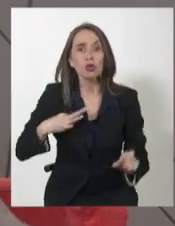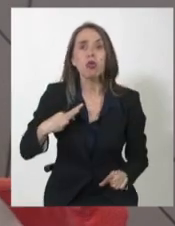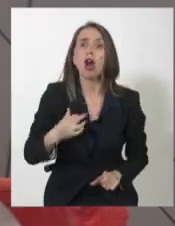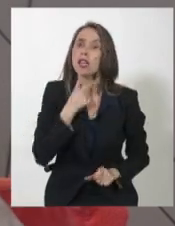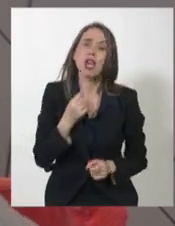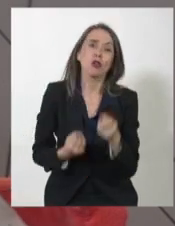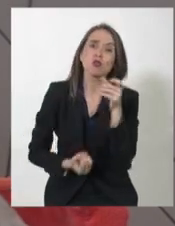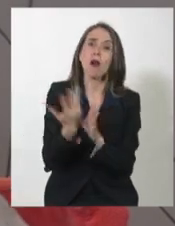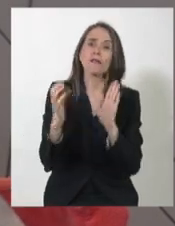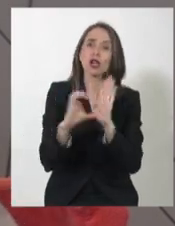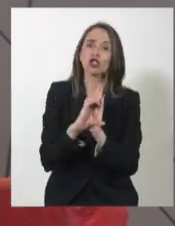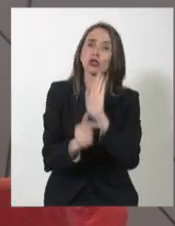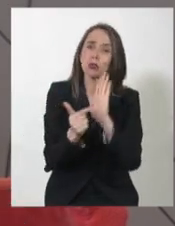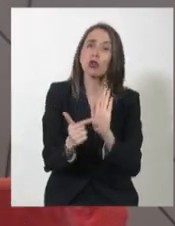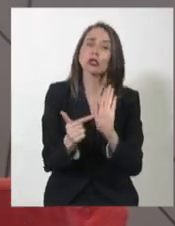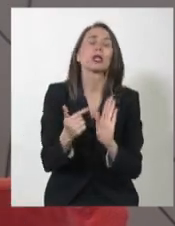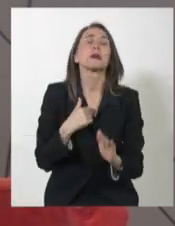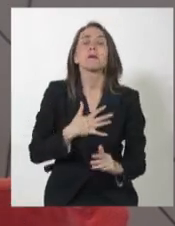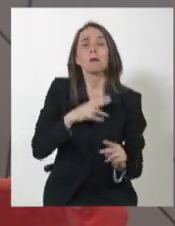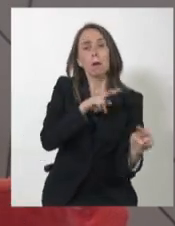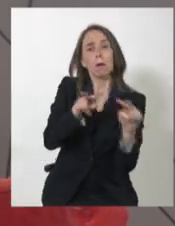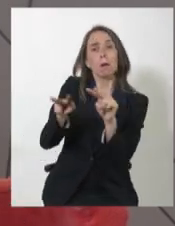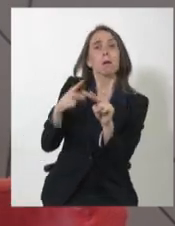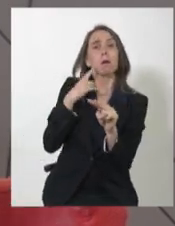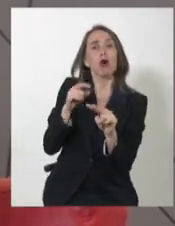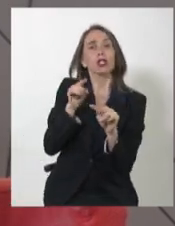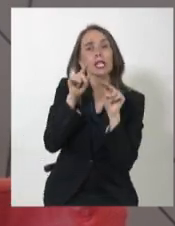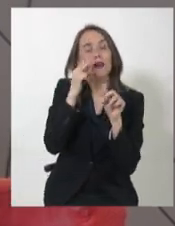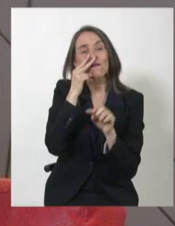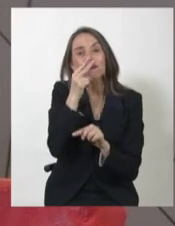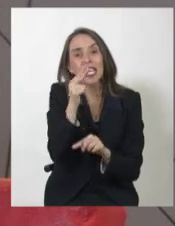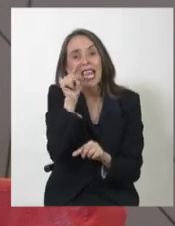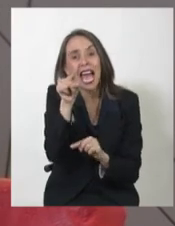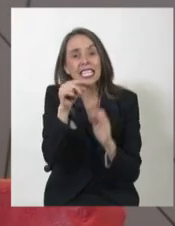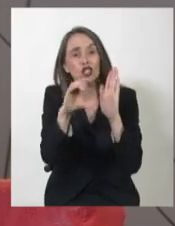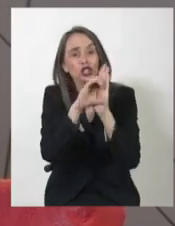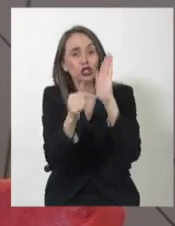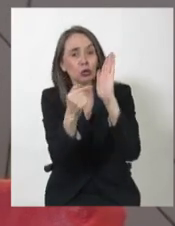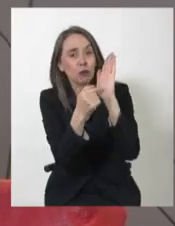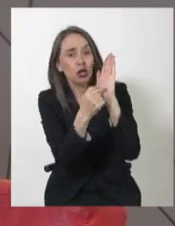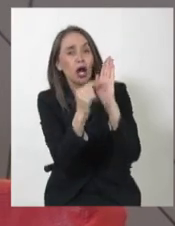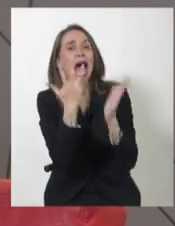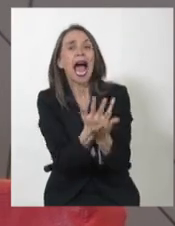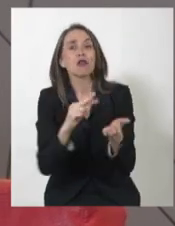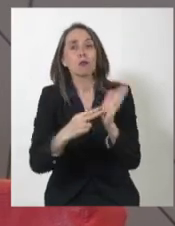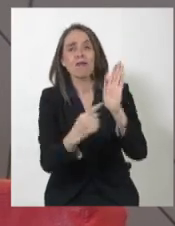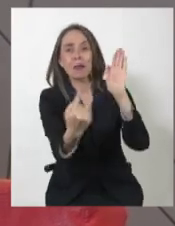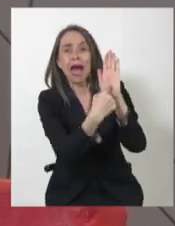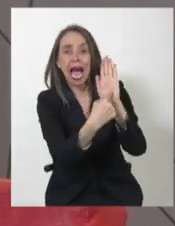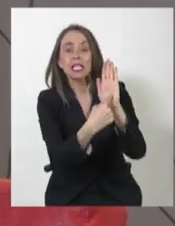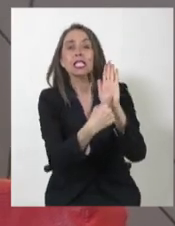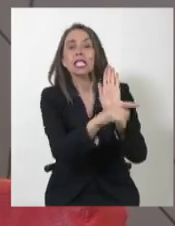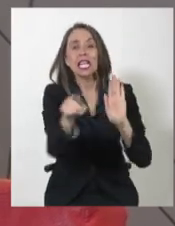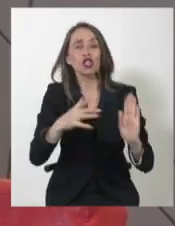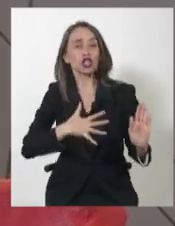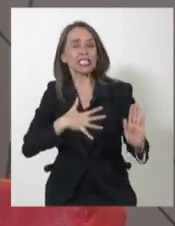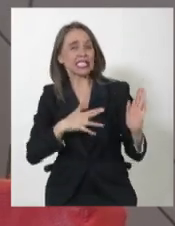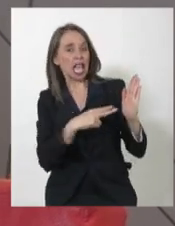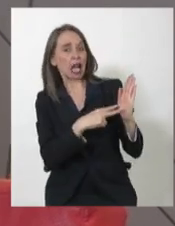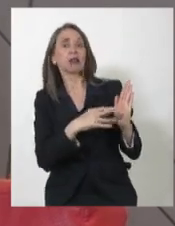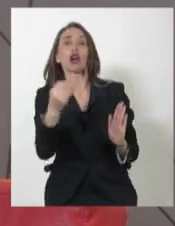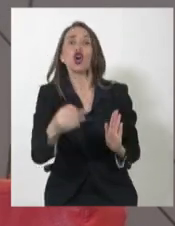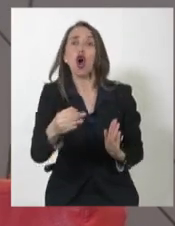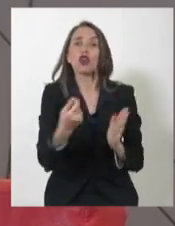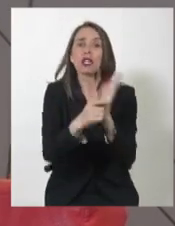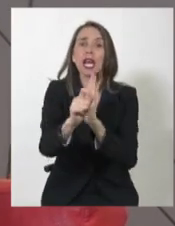¿no? Tengo la impresión porque advertimos que ahí hay un problema. Y yo creo que esa intuición es correcta. Porque la Constitución va a generar